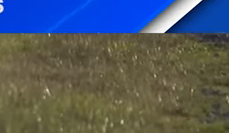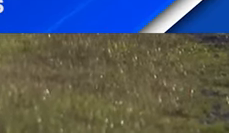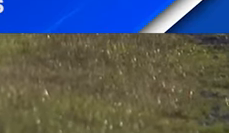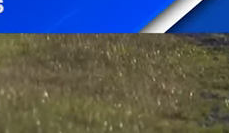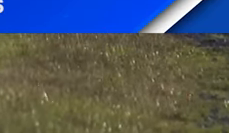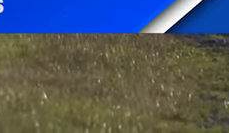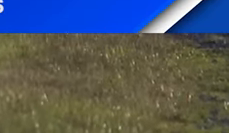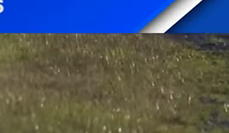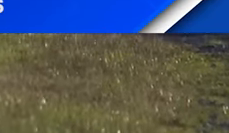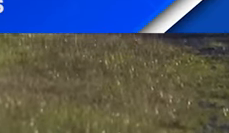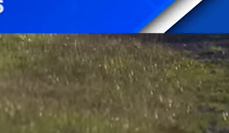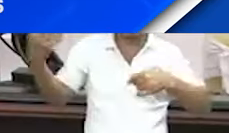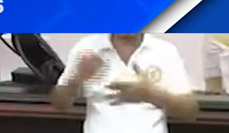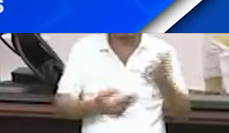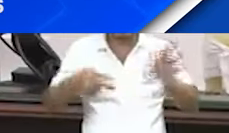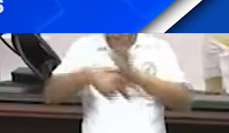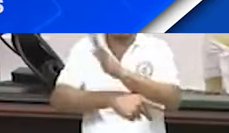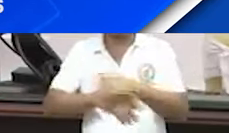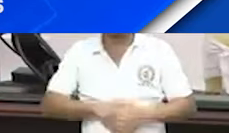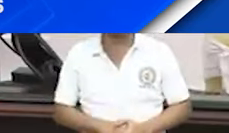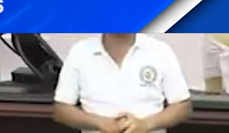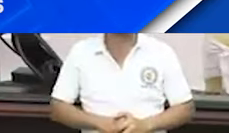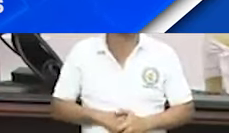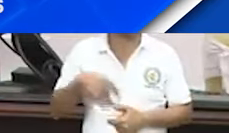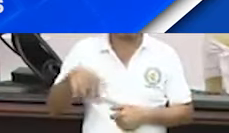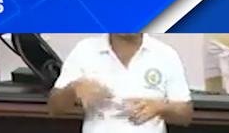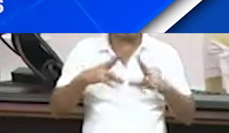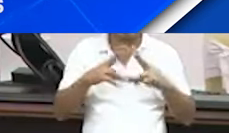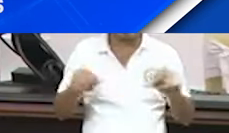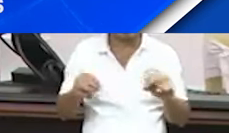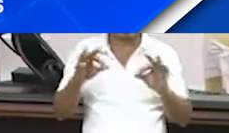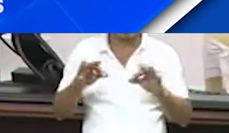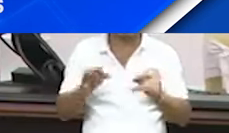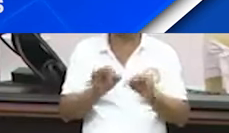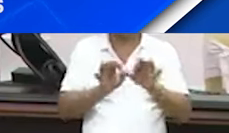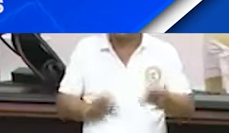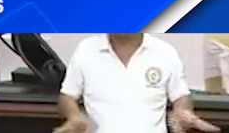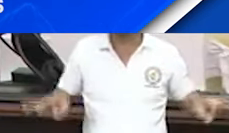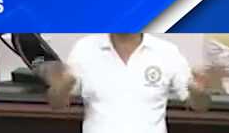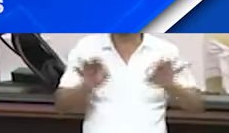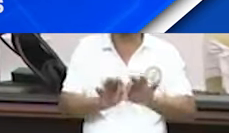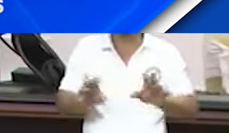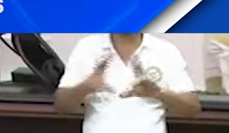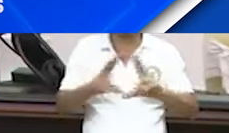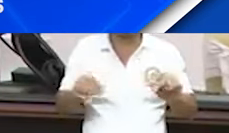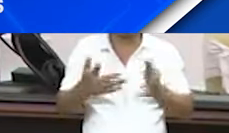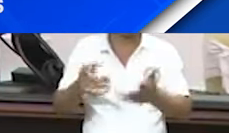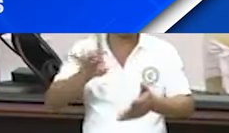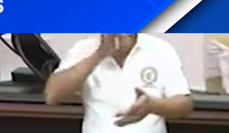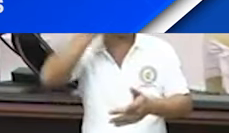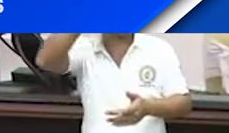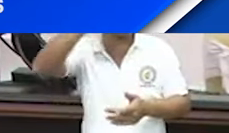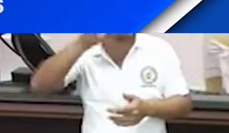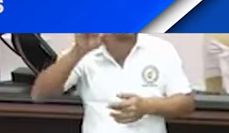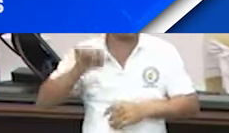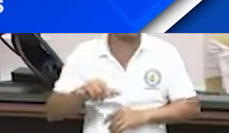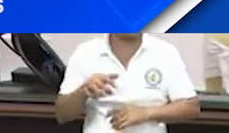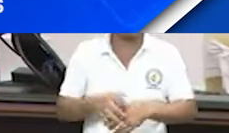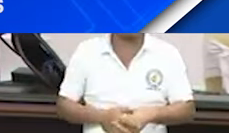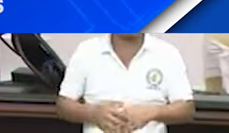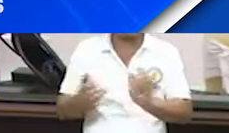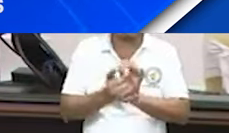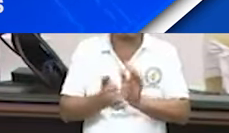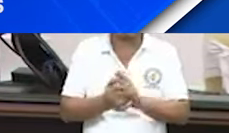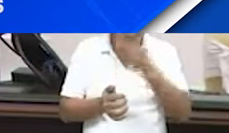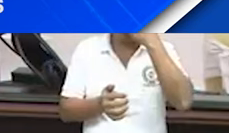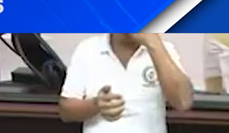ambas partes contratantes. El transporte aéreo para Nicaragua ha sido un elemento esencial para el desarrollo de nuestro país, traducido